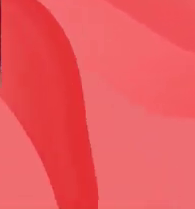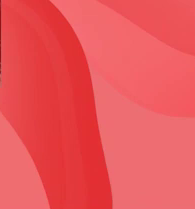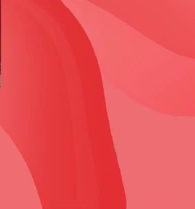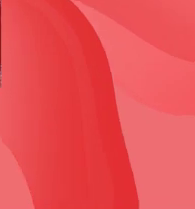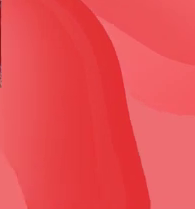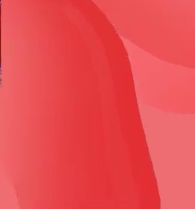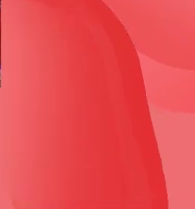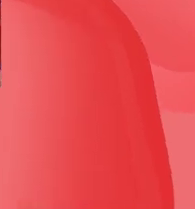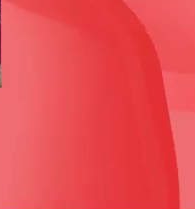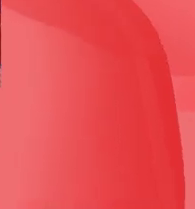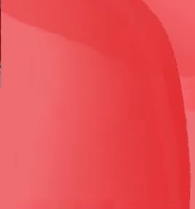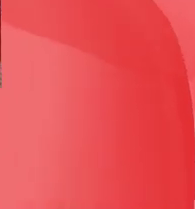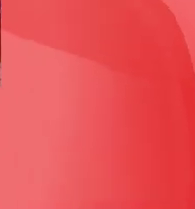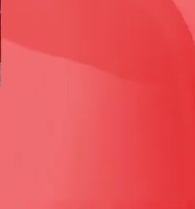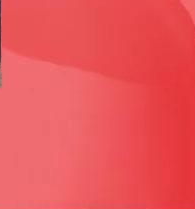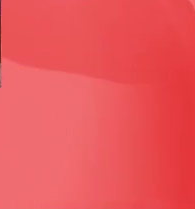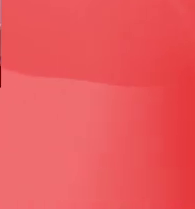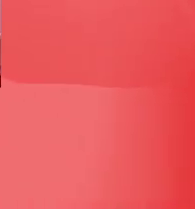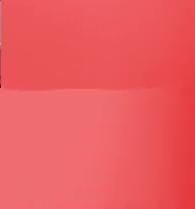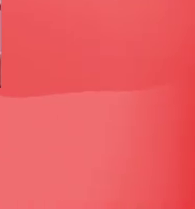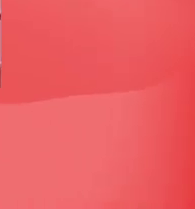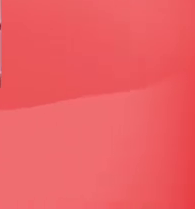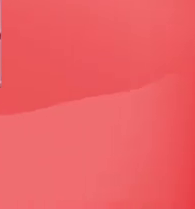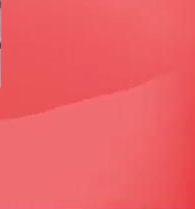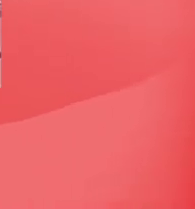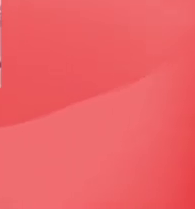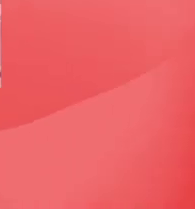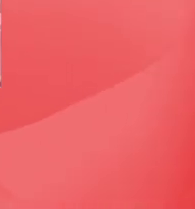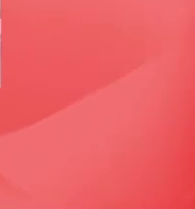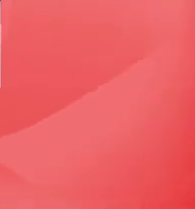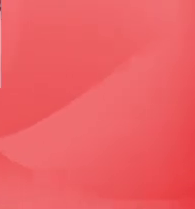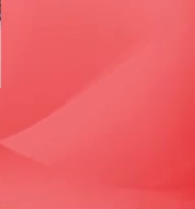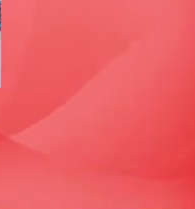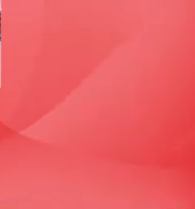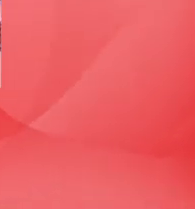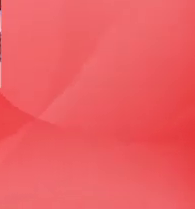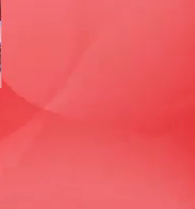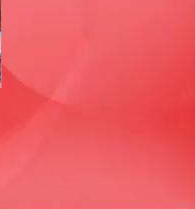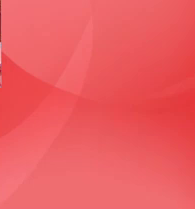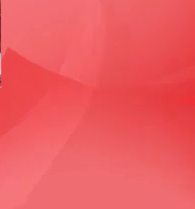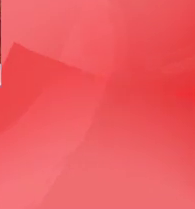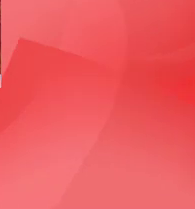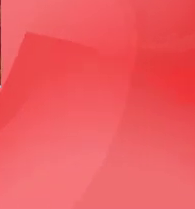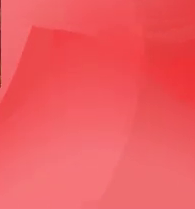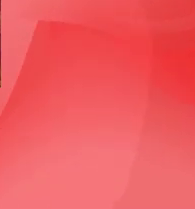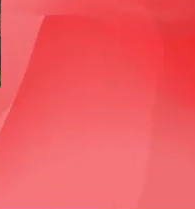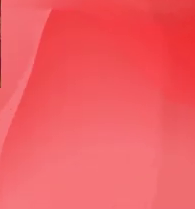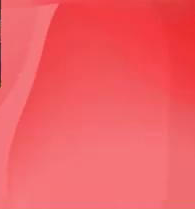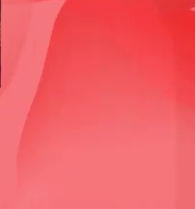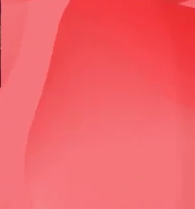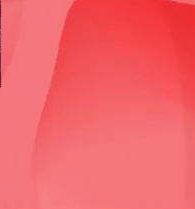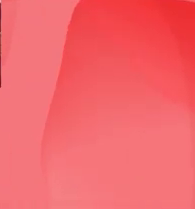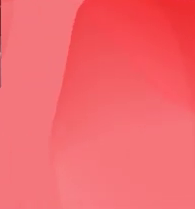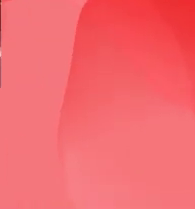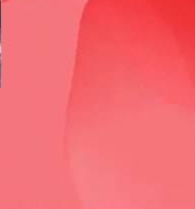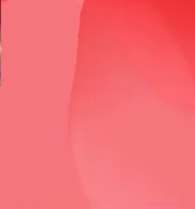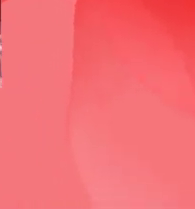para Guerrero, porque en él falta un lucero, y ese lucero eres tú.